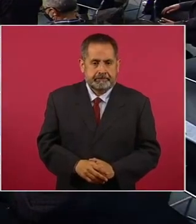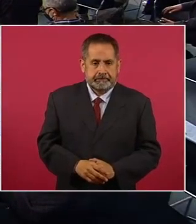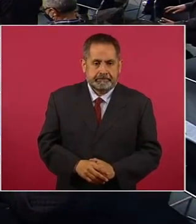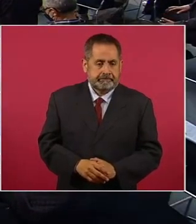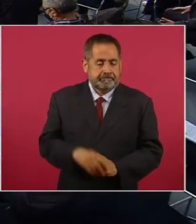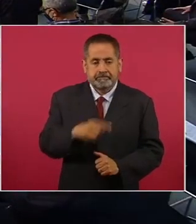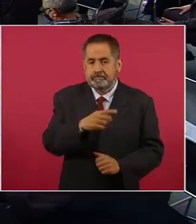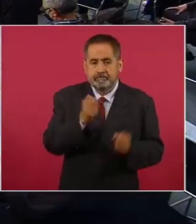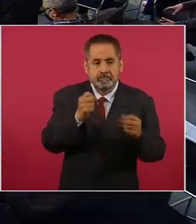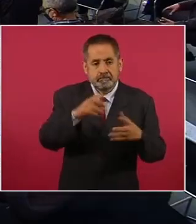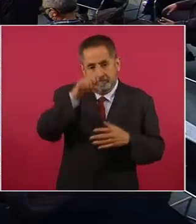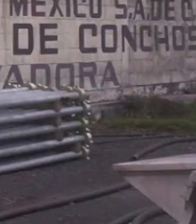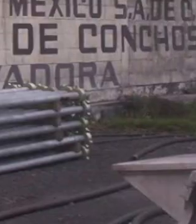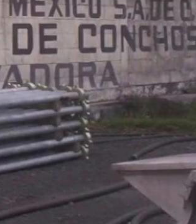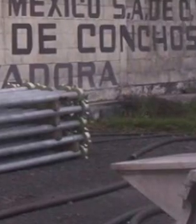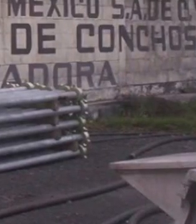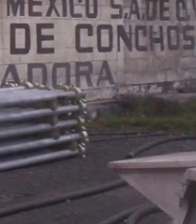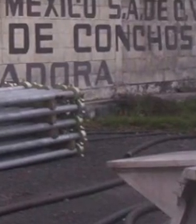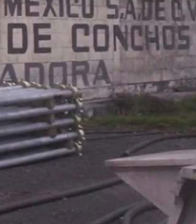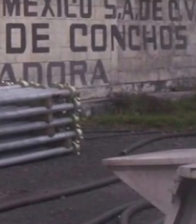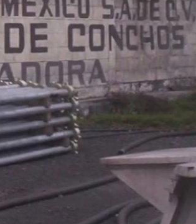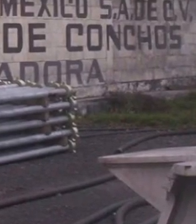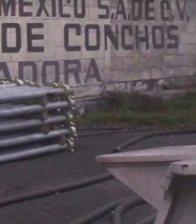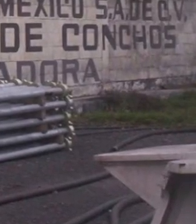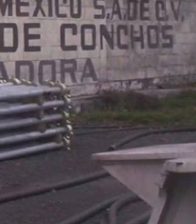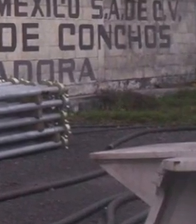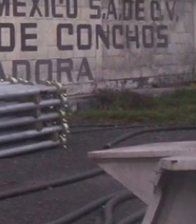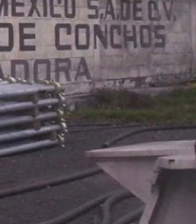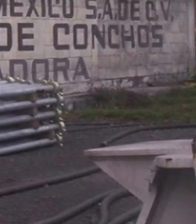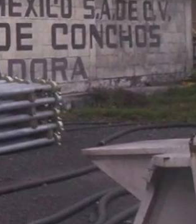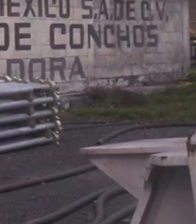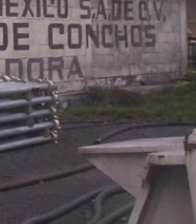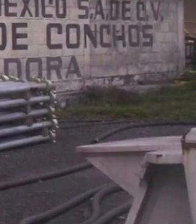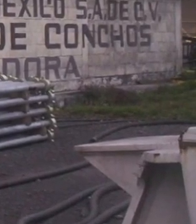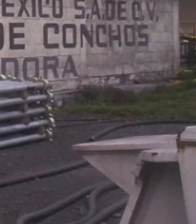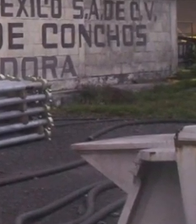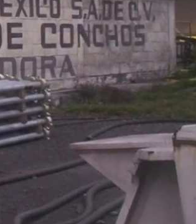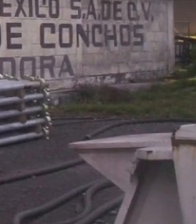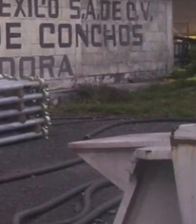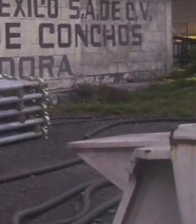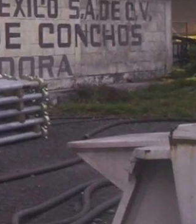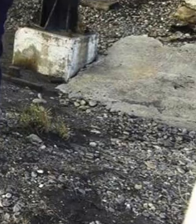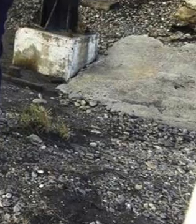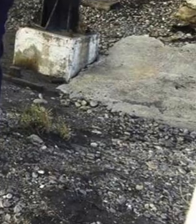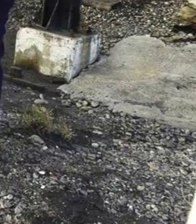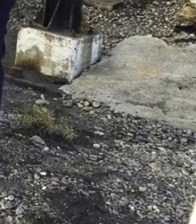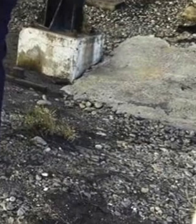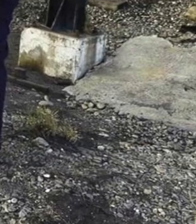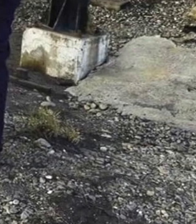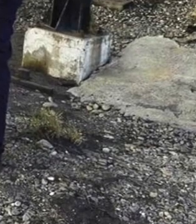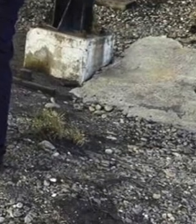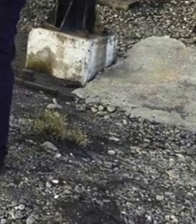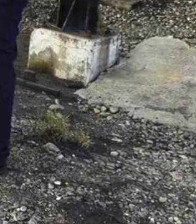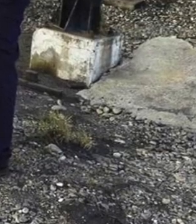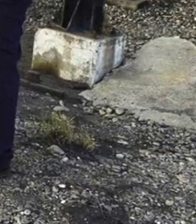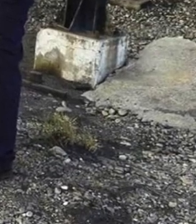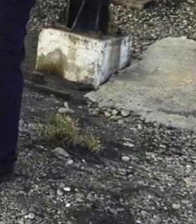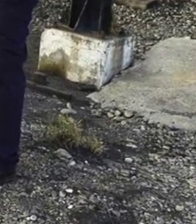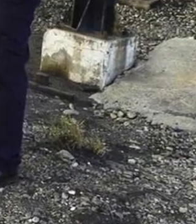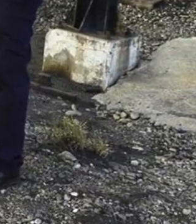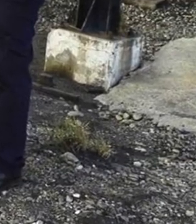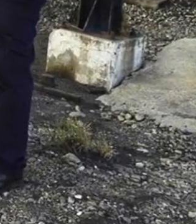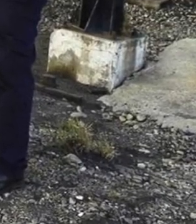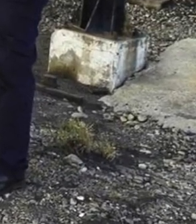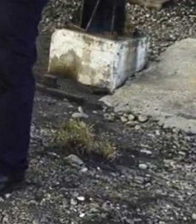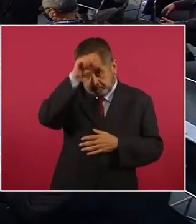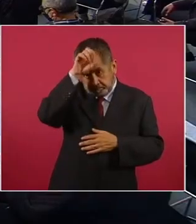mina accidentada en Sabinas, Coahuila, e inició operaciones hasta 2021 sin aviso. En la mañanera